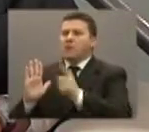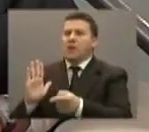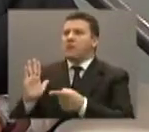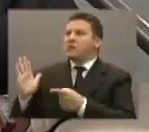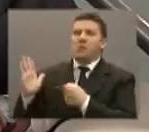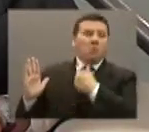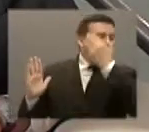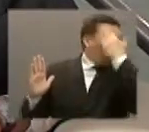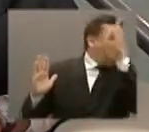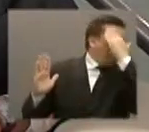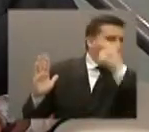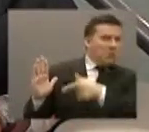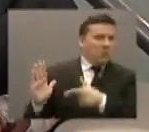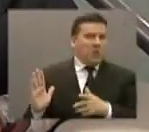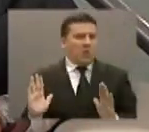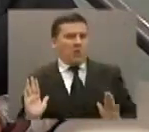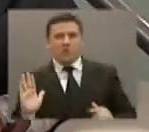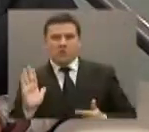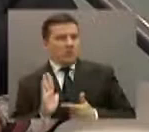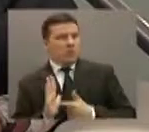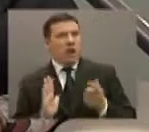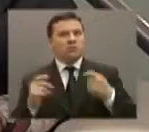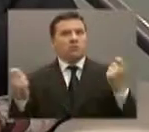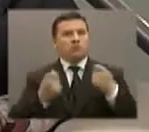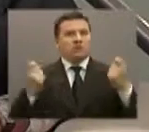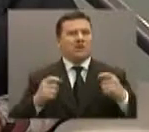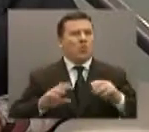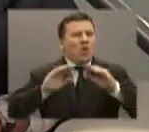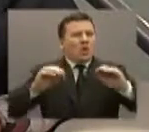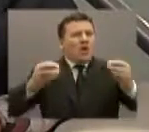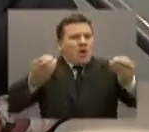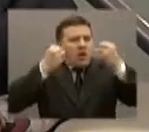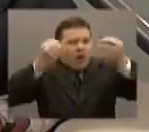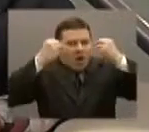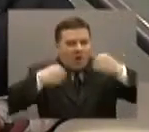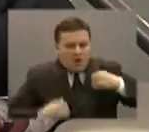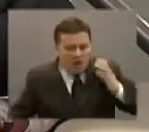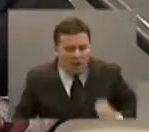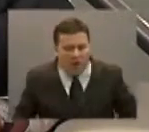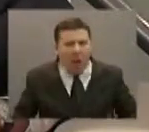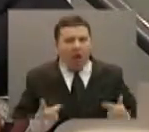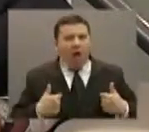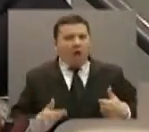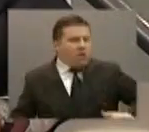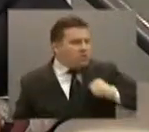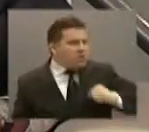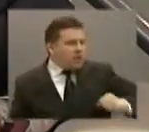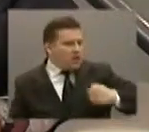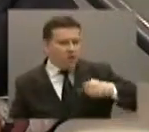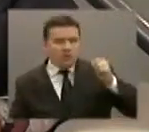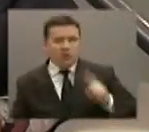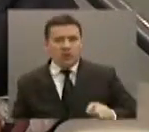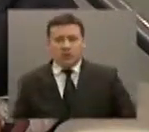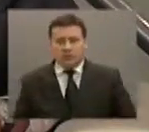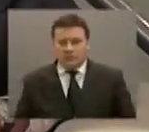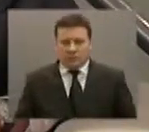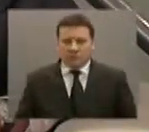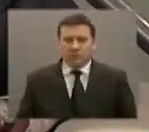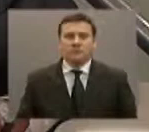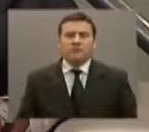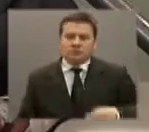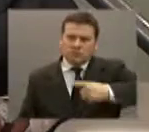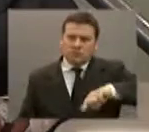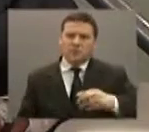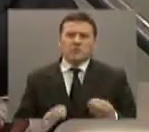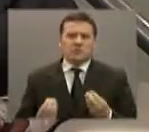diseñar y implementar una política de pedagogía a los usuarios en materia de sus derechos y deberes Ahí